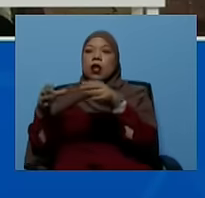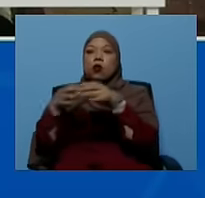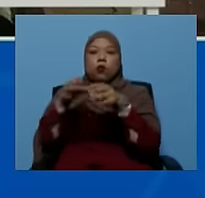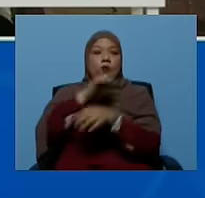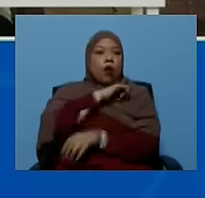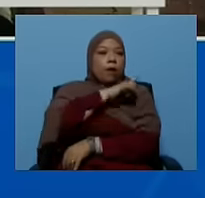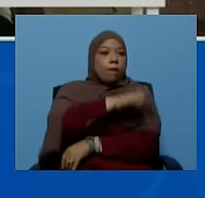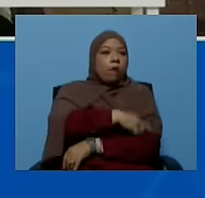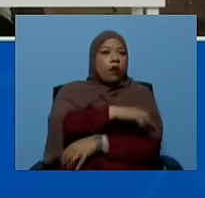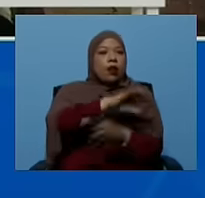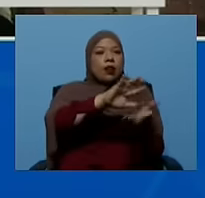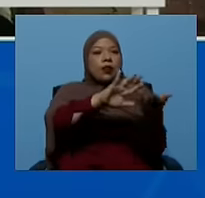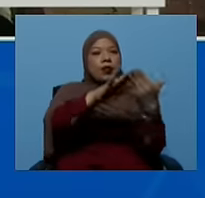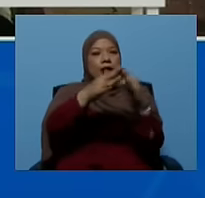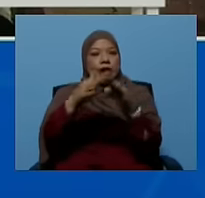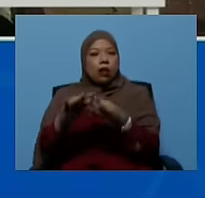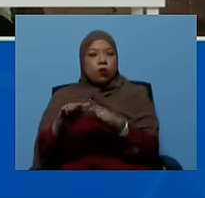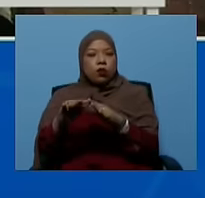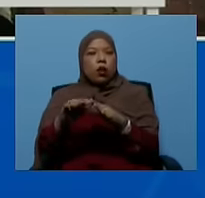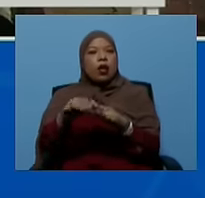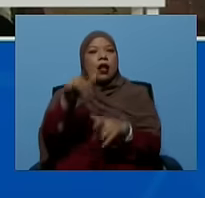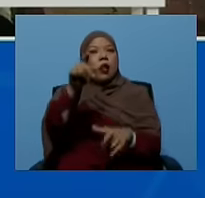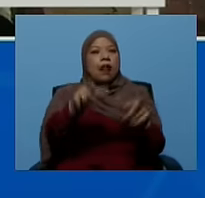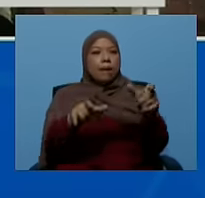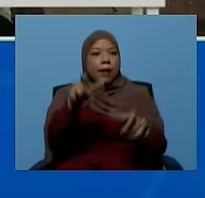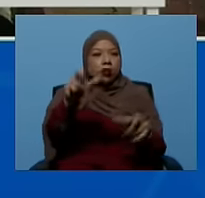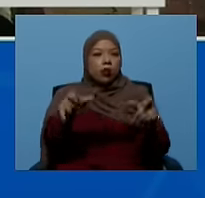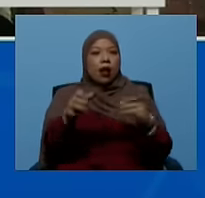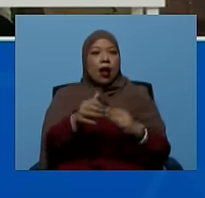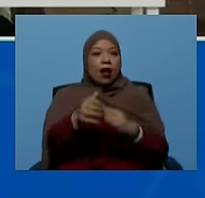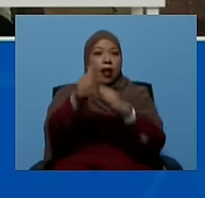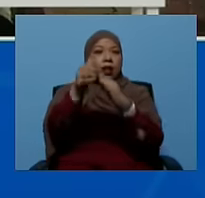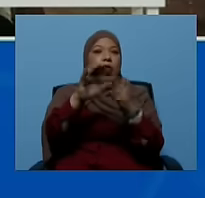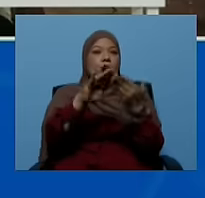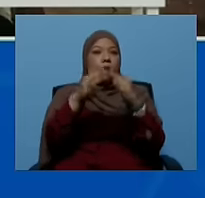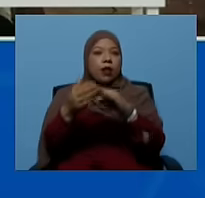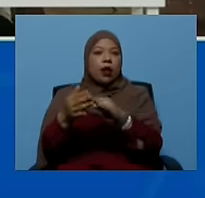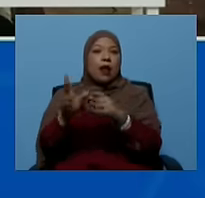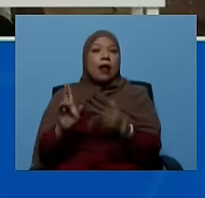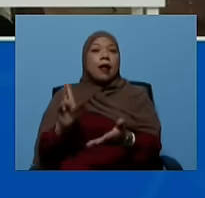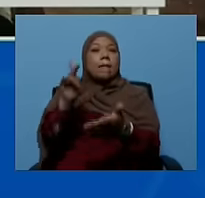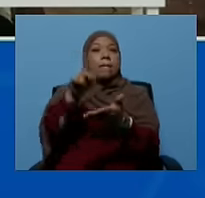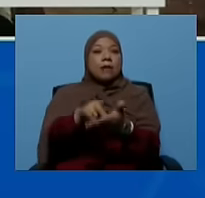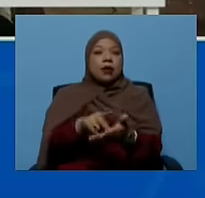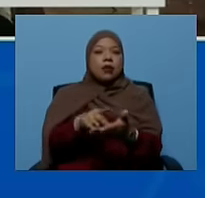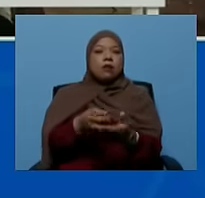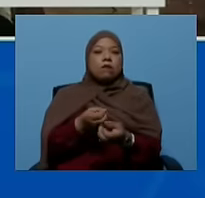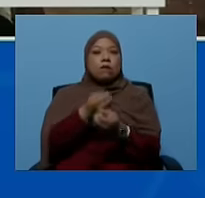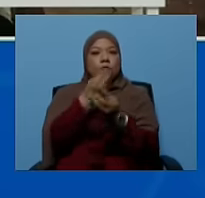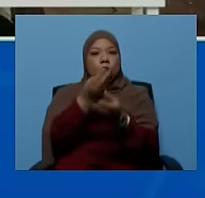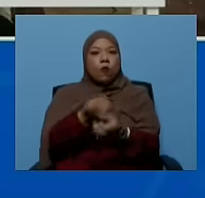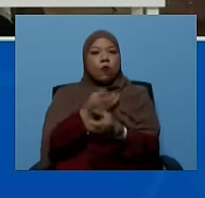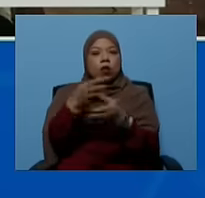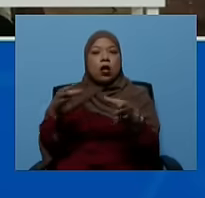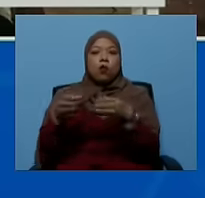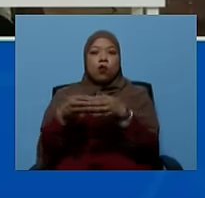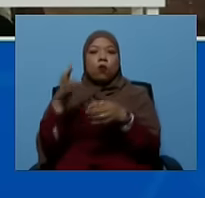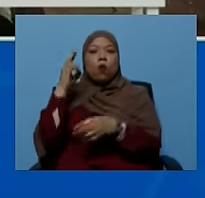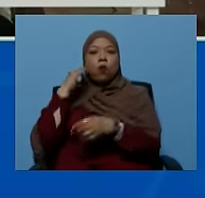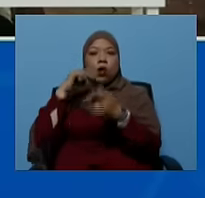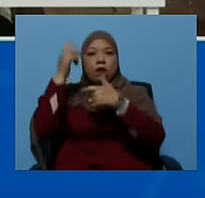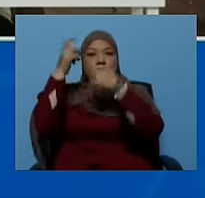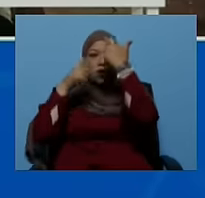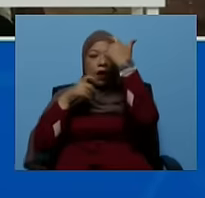que sean protagonistas en cada Liceo las ubch unidades de batalla Bolívar Chávez es